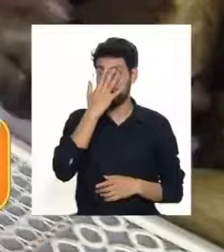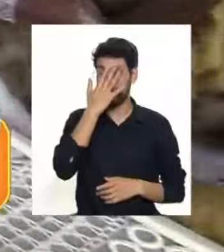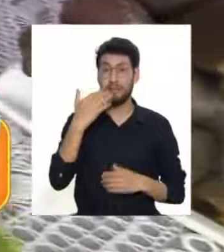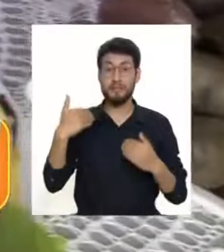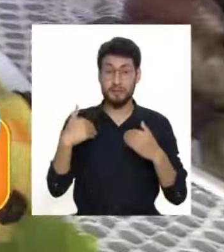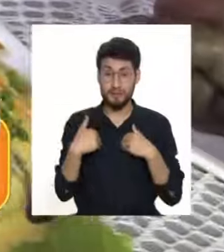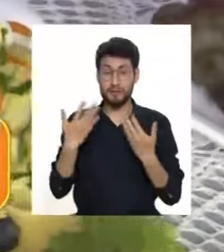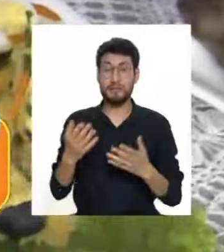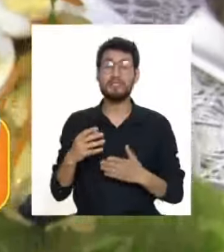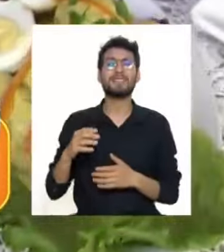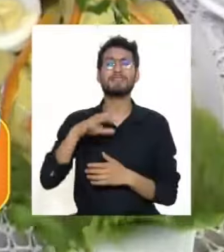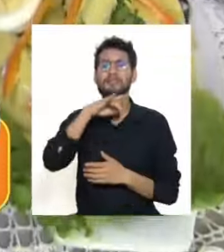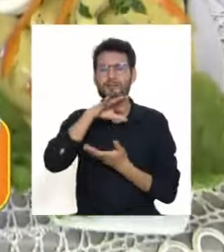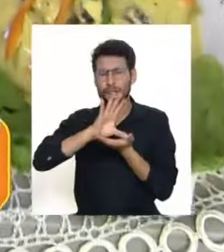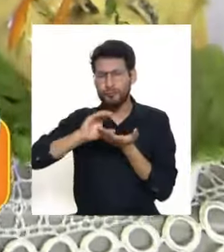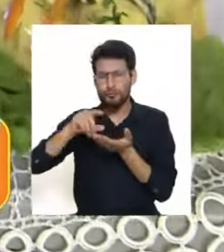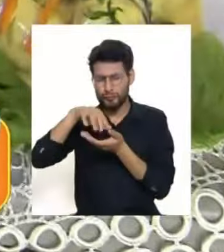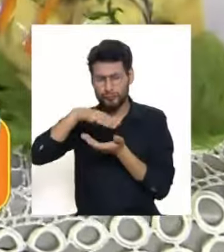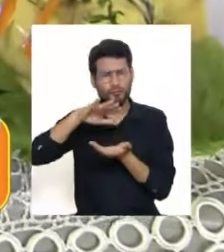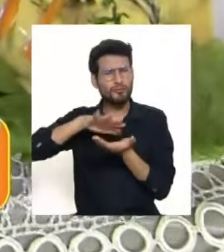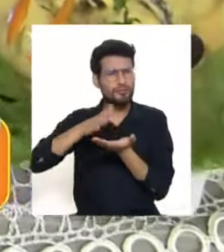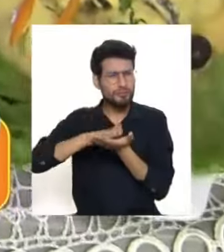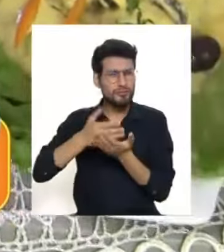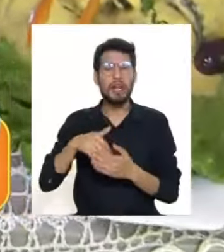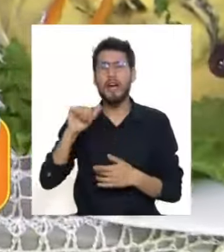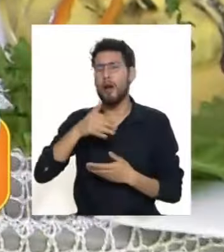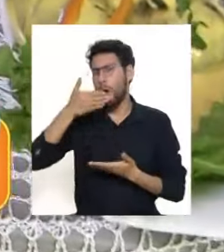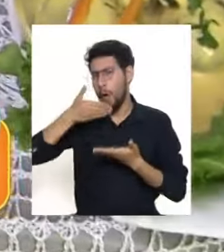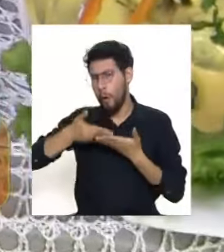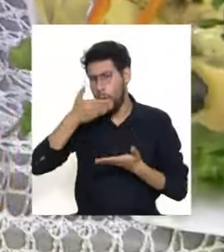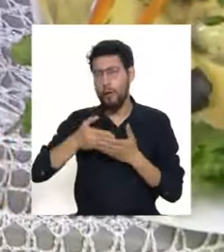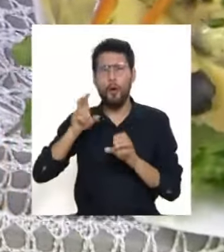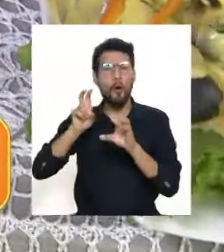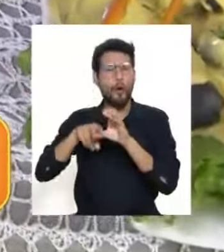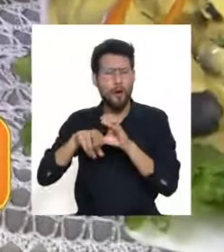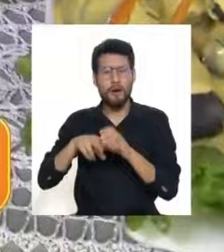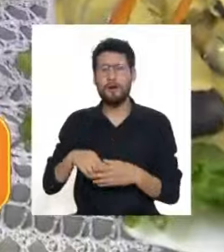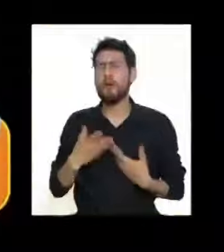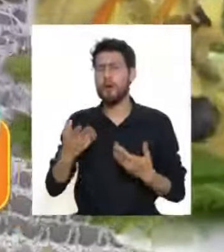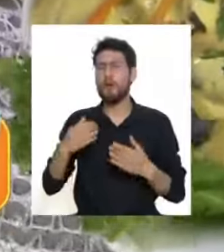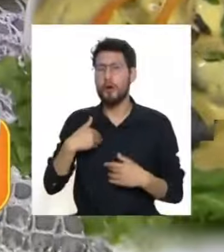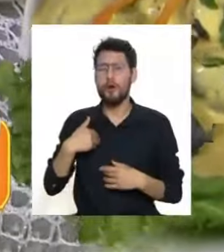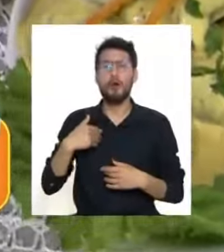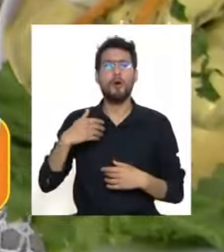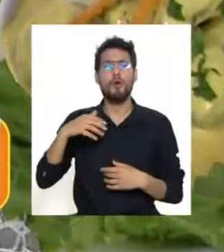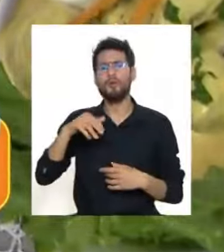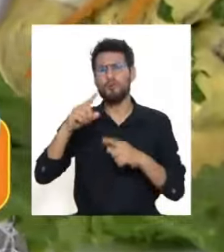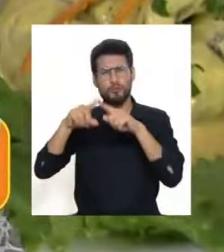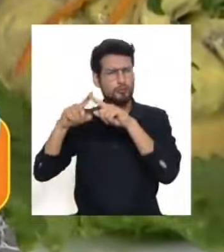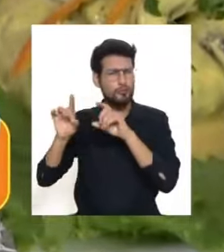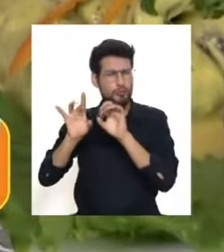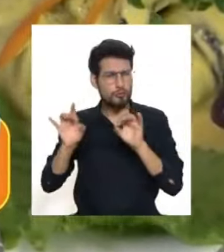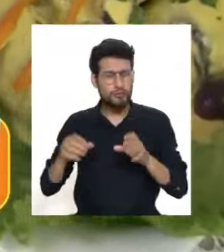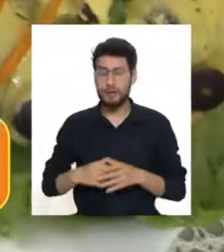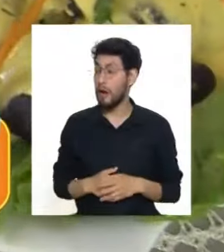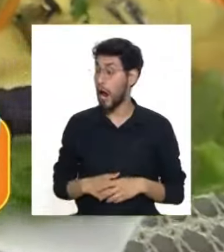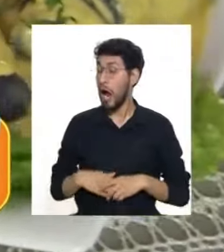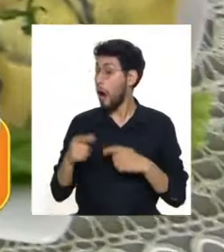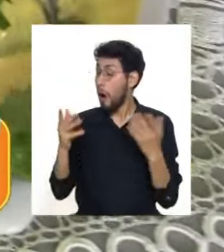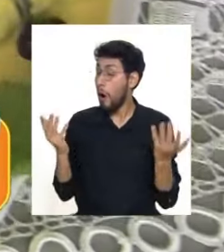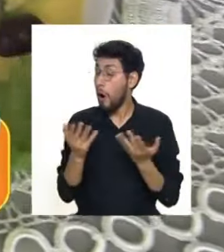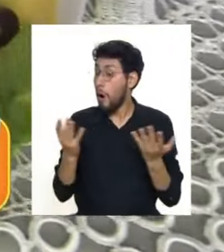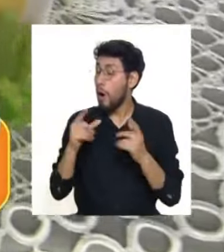tenemos el chicharrón, tenemos los caldos, el caldo de cuy, tenemos chupe verde y todo eso. ¿Todo esto en